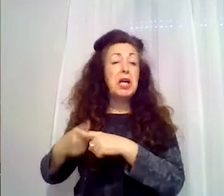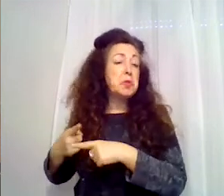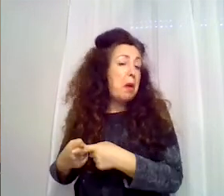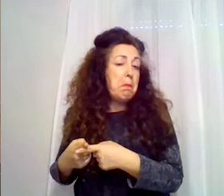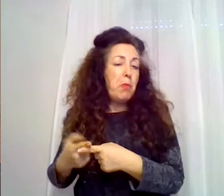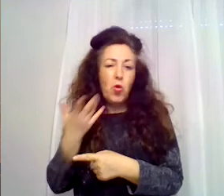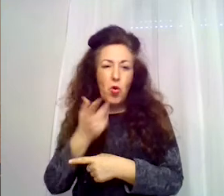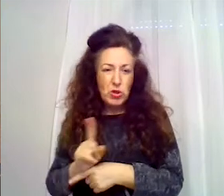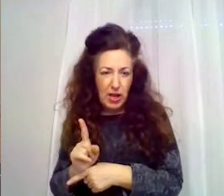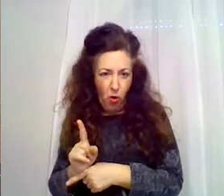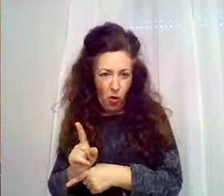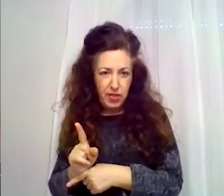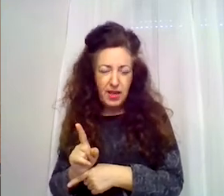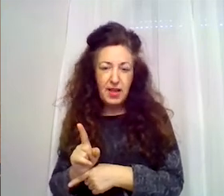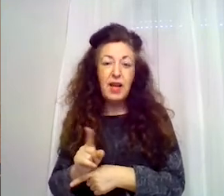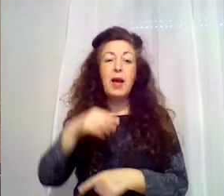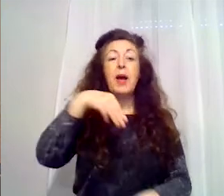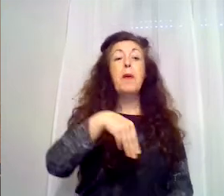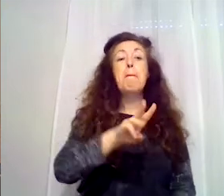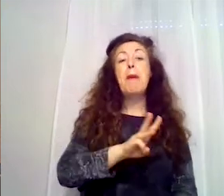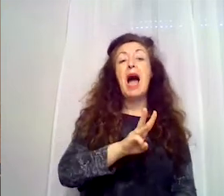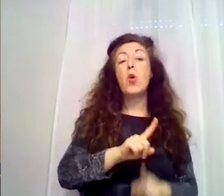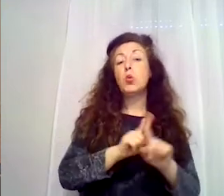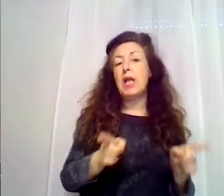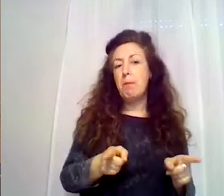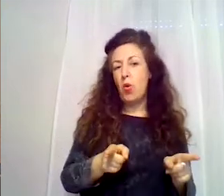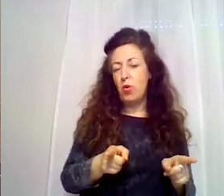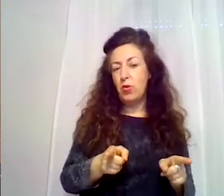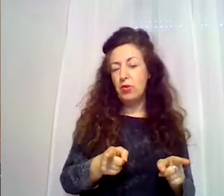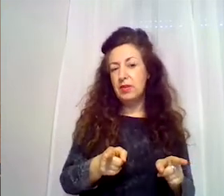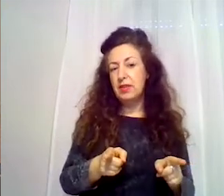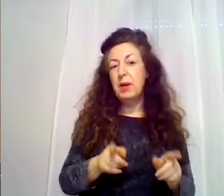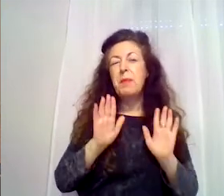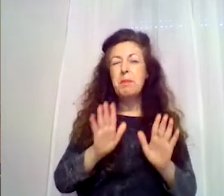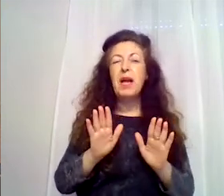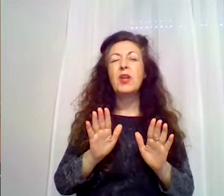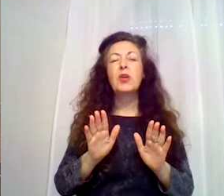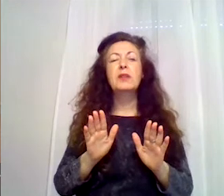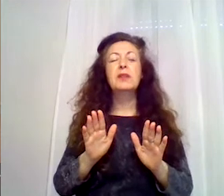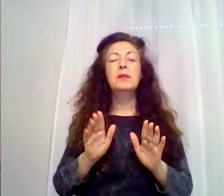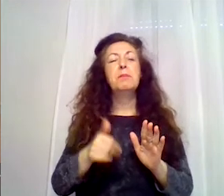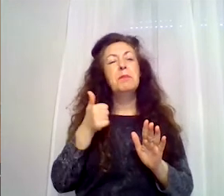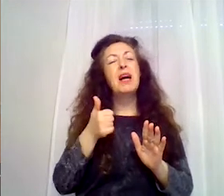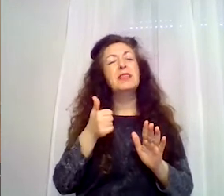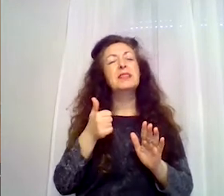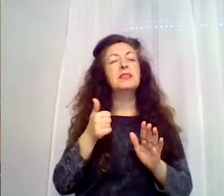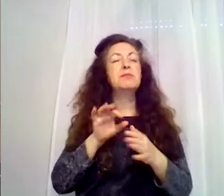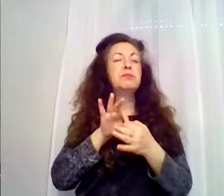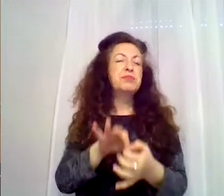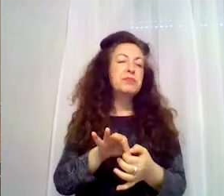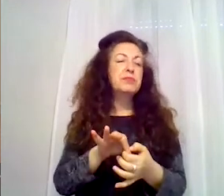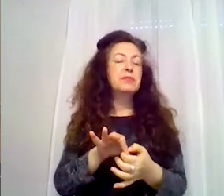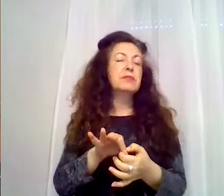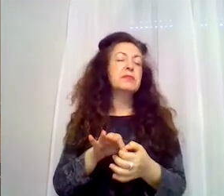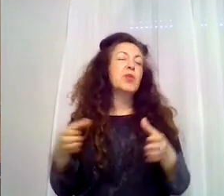absolutamente combatida, continuamente combatida, como escuela de ateísmo, como escuela de libre pensamiento y como